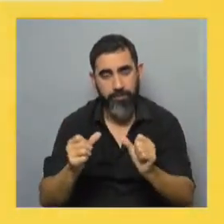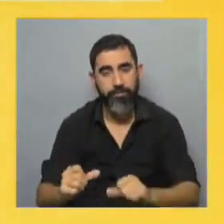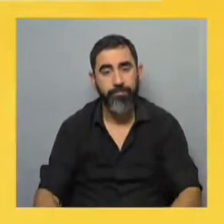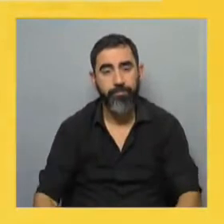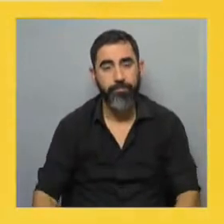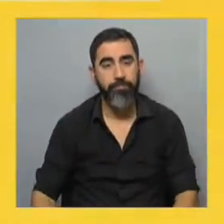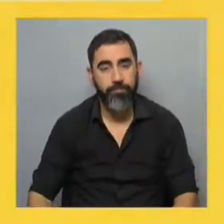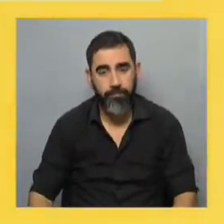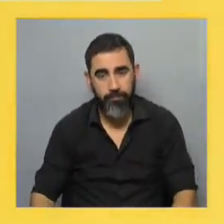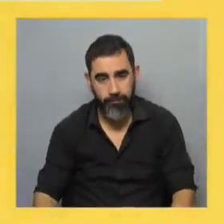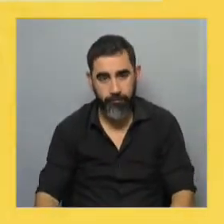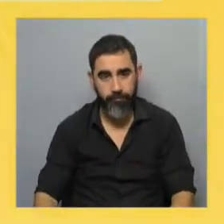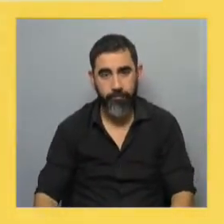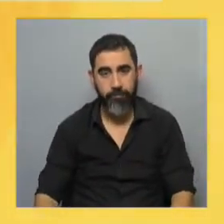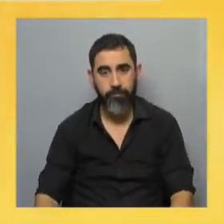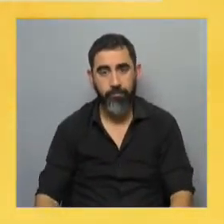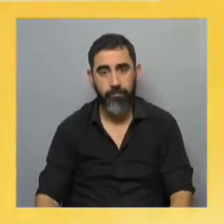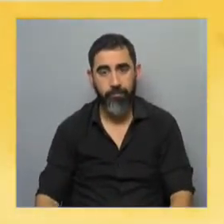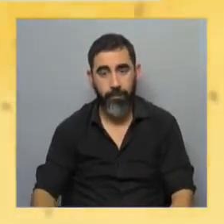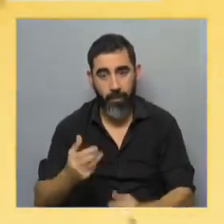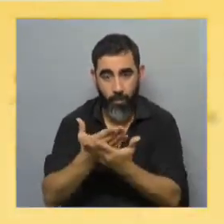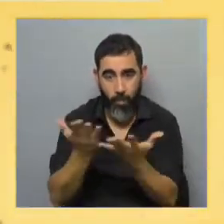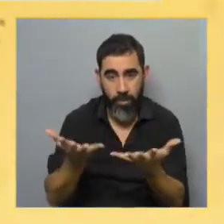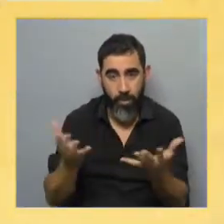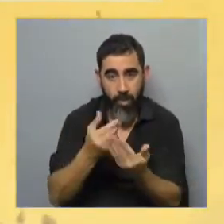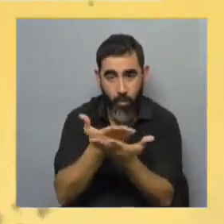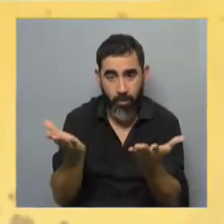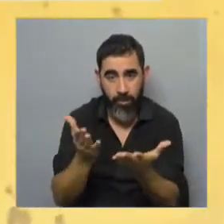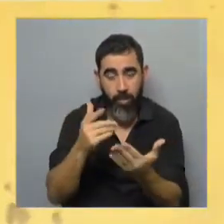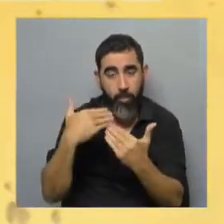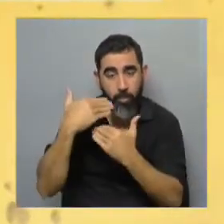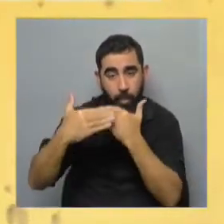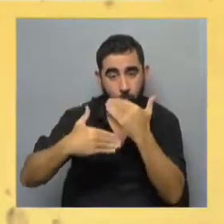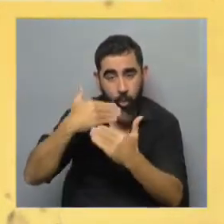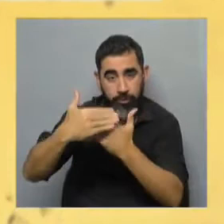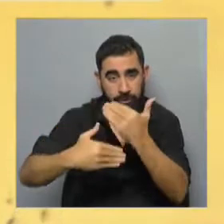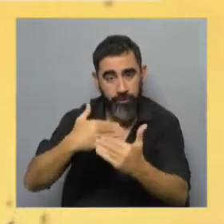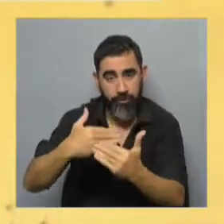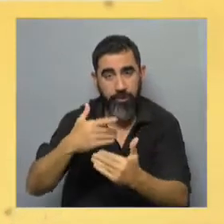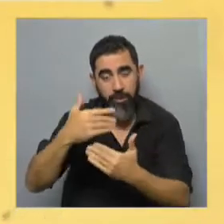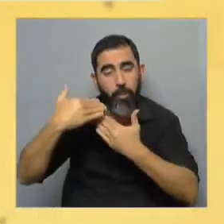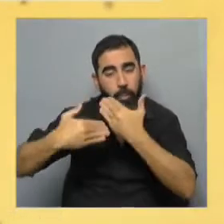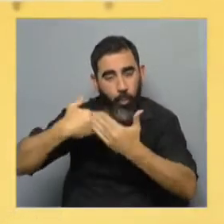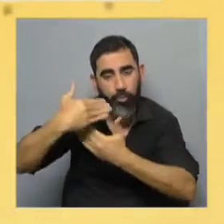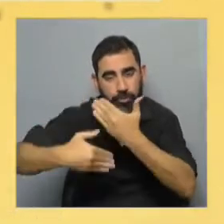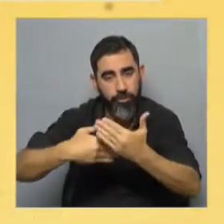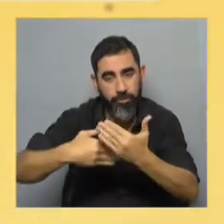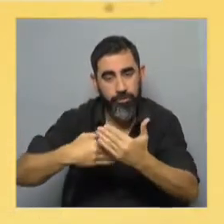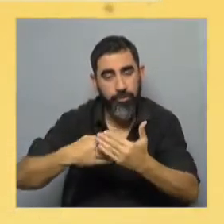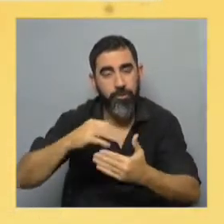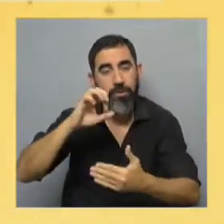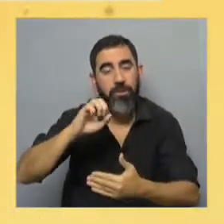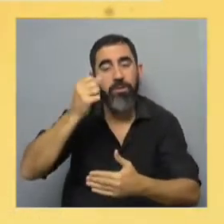Claro, la de acá. ¿Es el que estamos mostrando en este momento en pantalla? ¿Es el proceso de...? Ahí está, es ese proceso de un